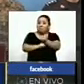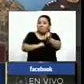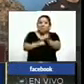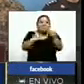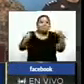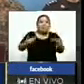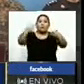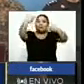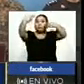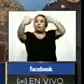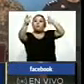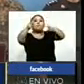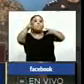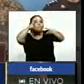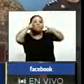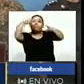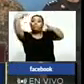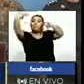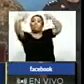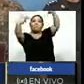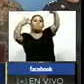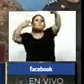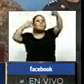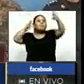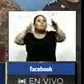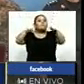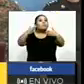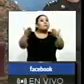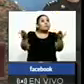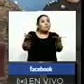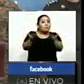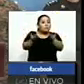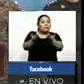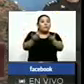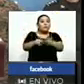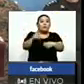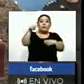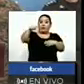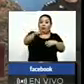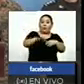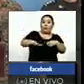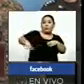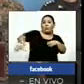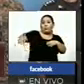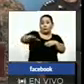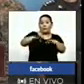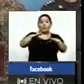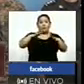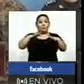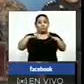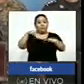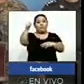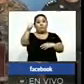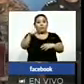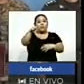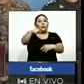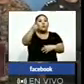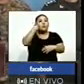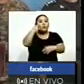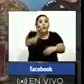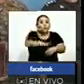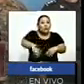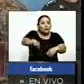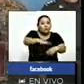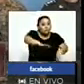como un sistema de videovigilancia que va a estar operando desde la feria de la fiesta de agostinas acá en el parqueo del Estadio